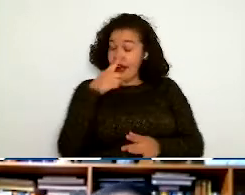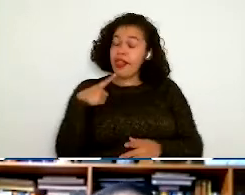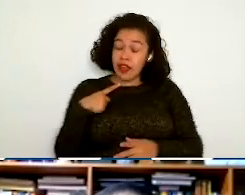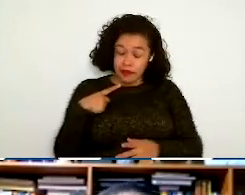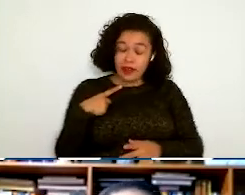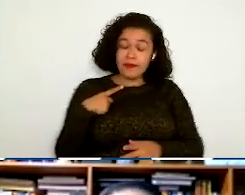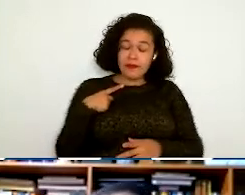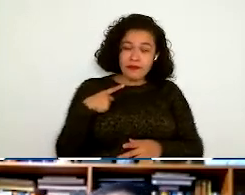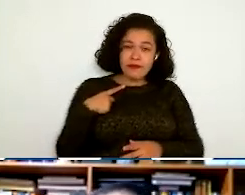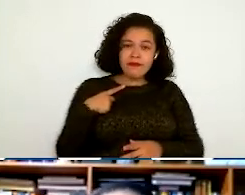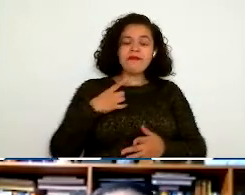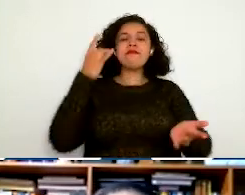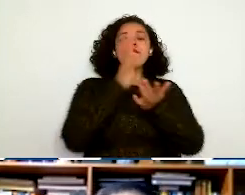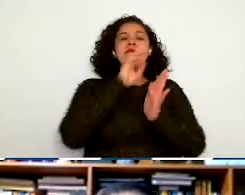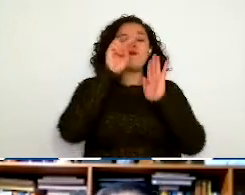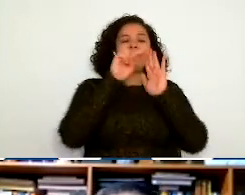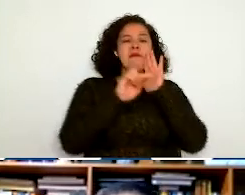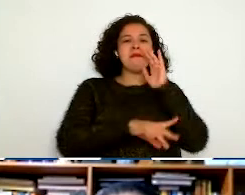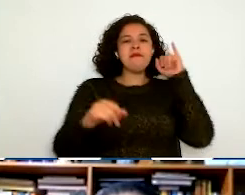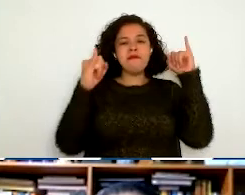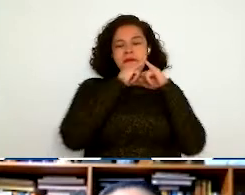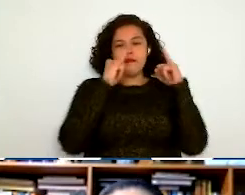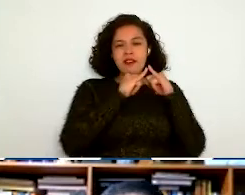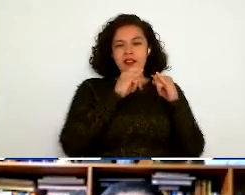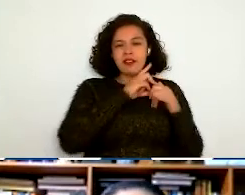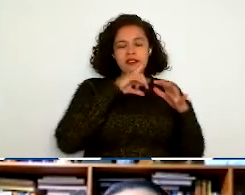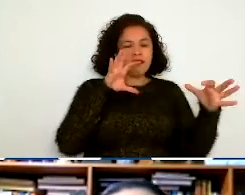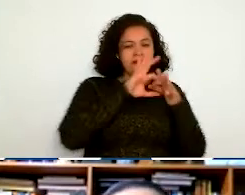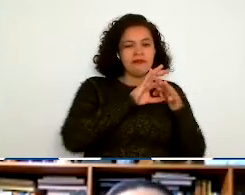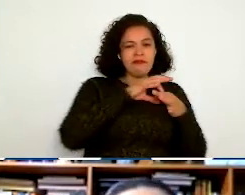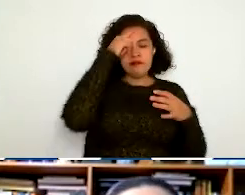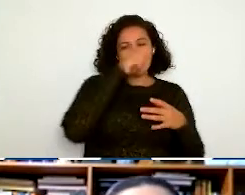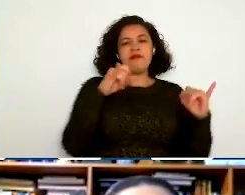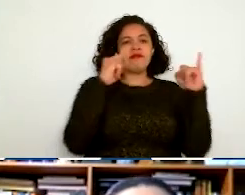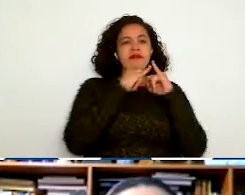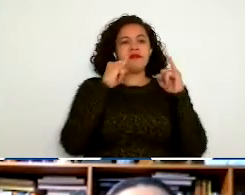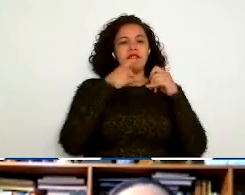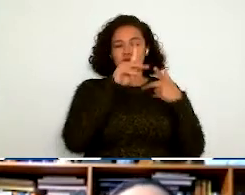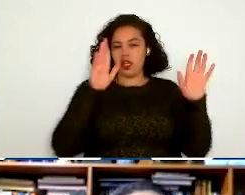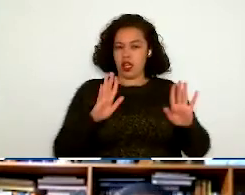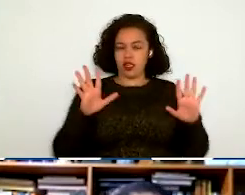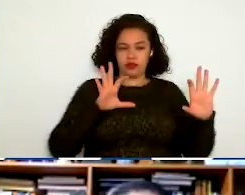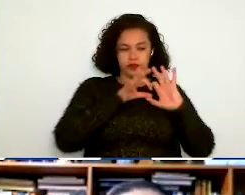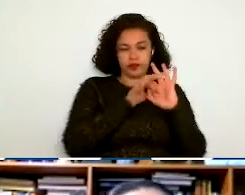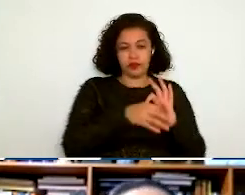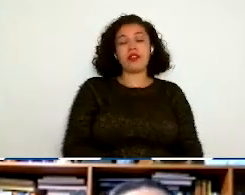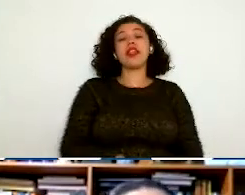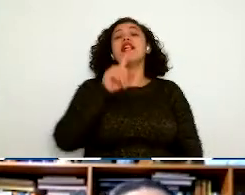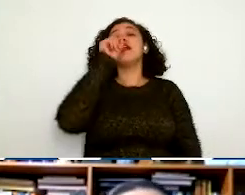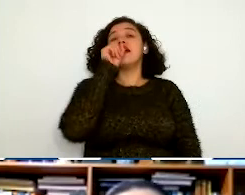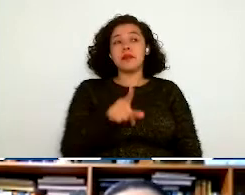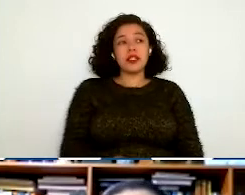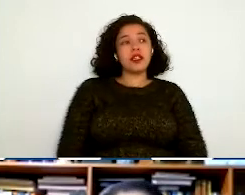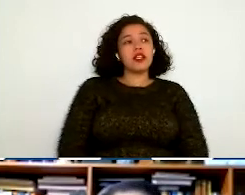no solo de acuerdo a la normatividad institucional, a la esencia misma de la institución, sino también esto tiene que